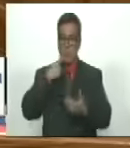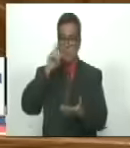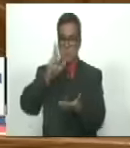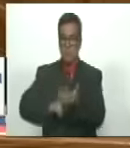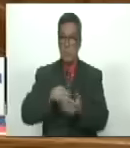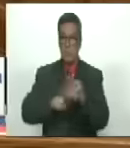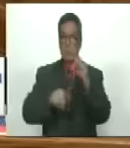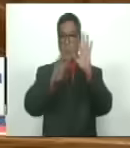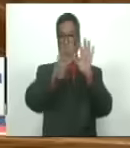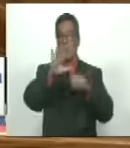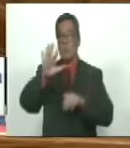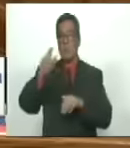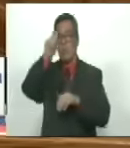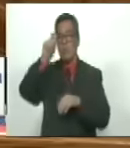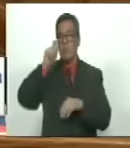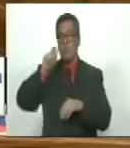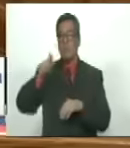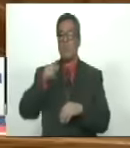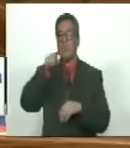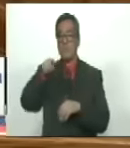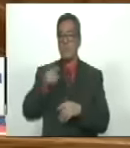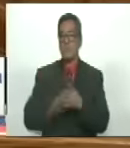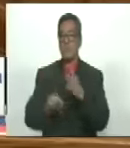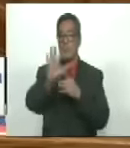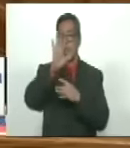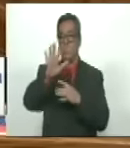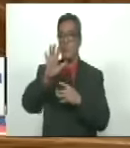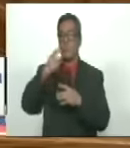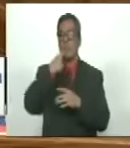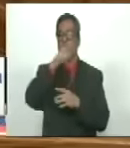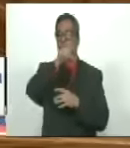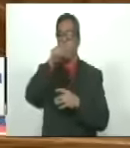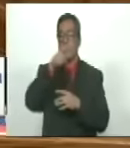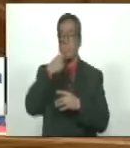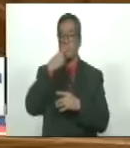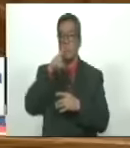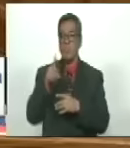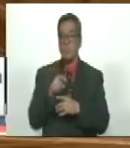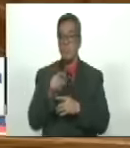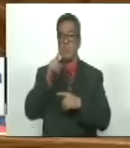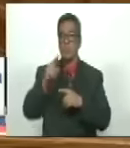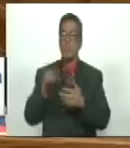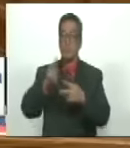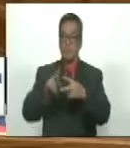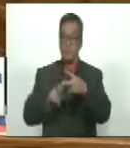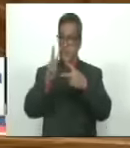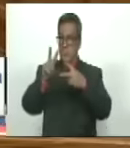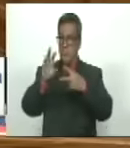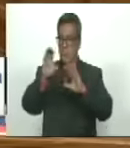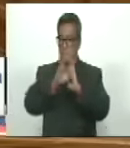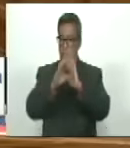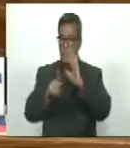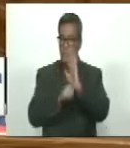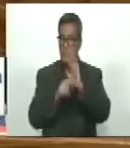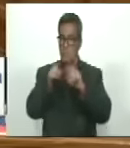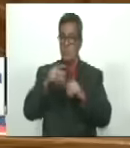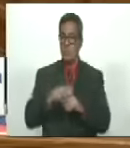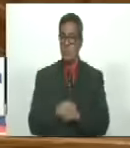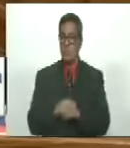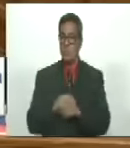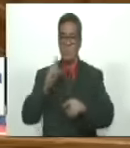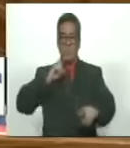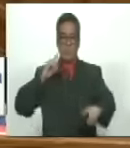en un 95% estas cinco preguntas. El otro mandato que tenemos de la Constitución es